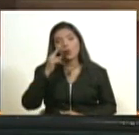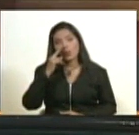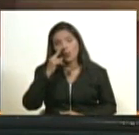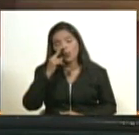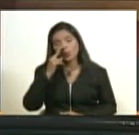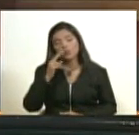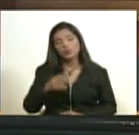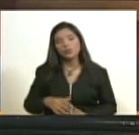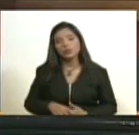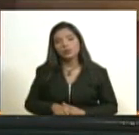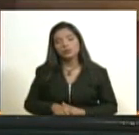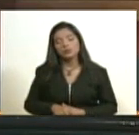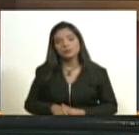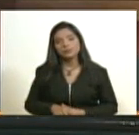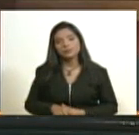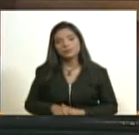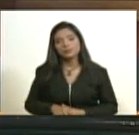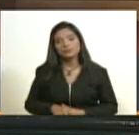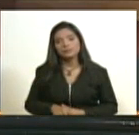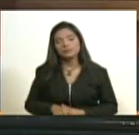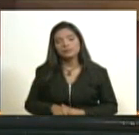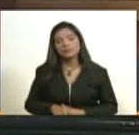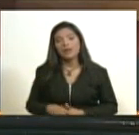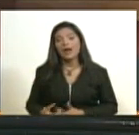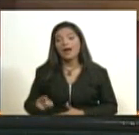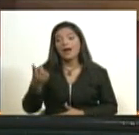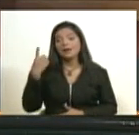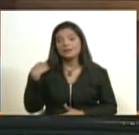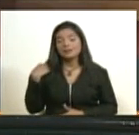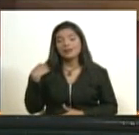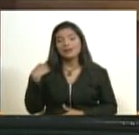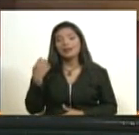solsticio de verano, se estaban cumpliendo 5.000...